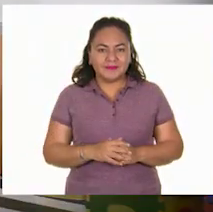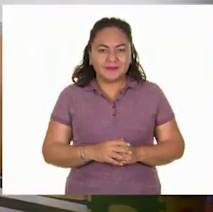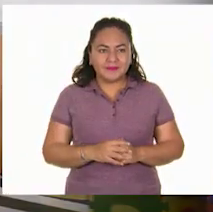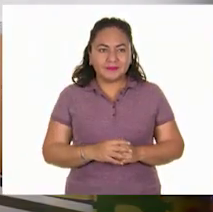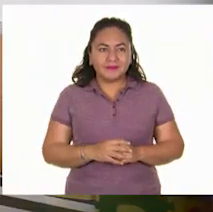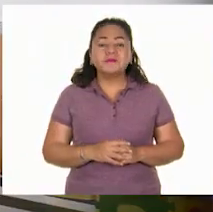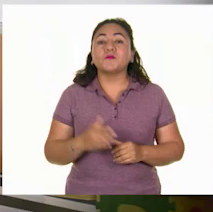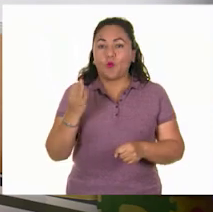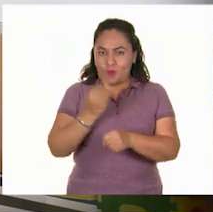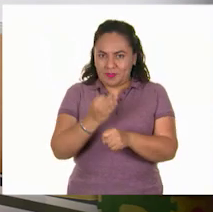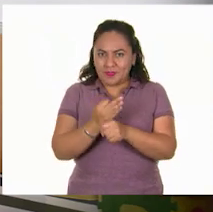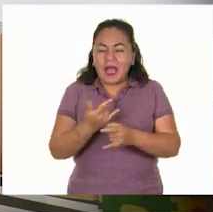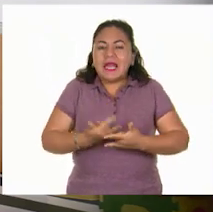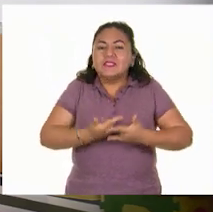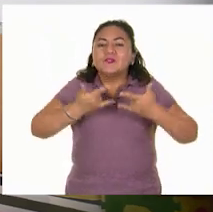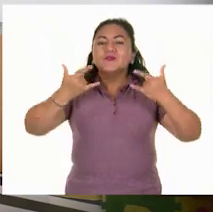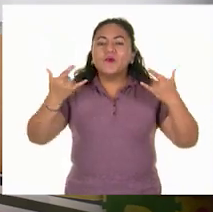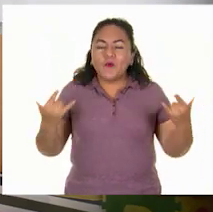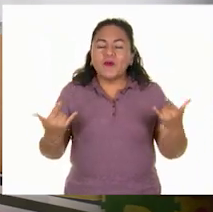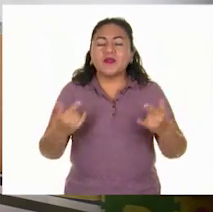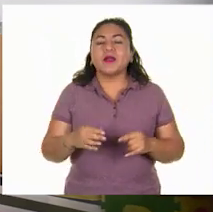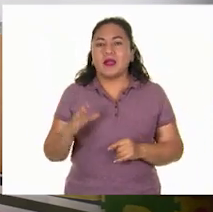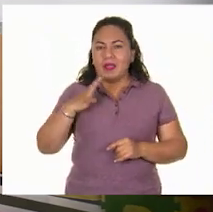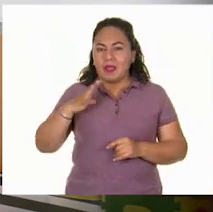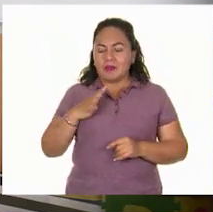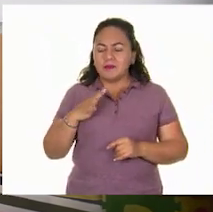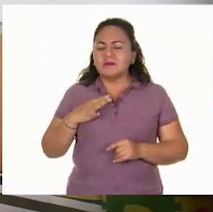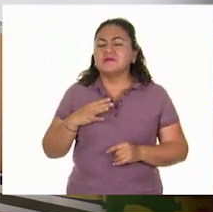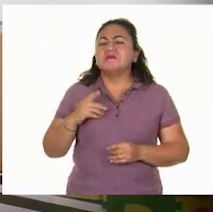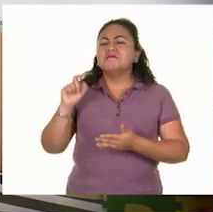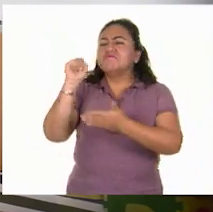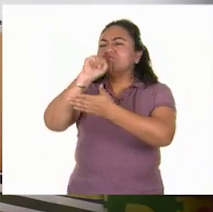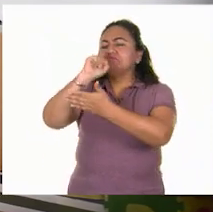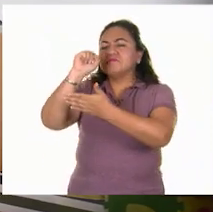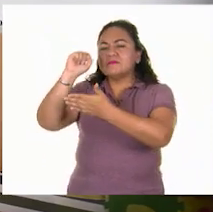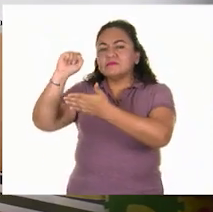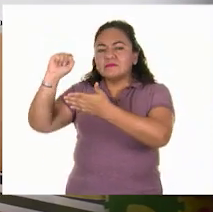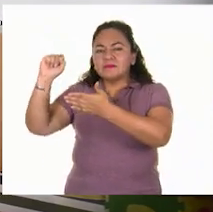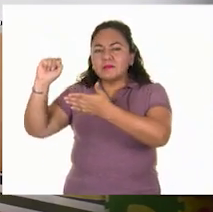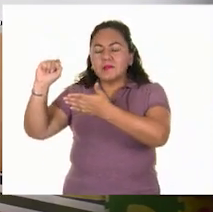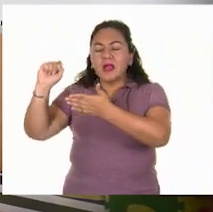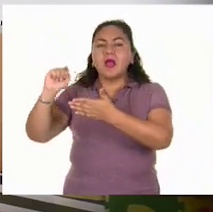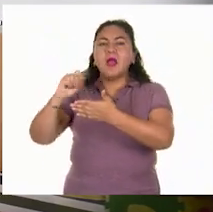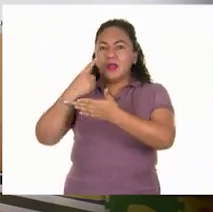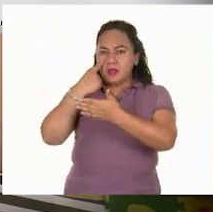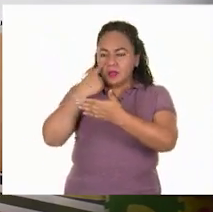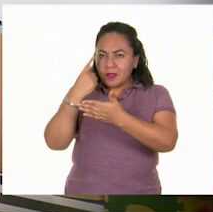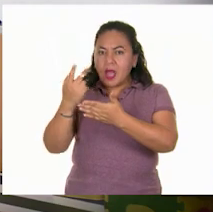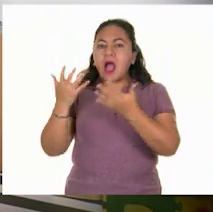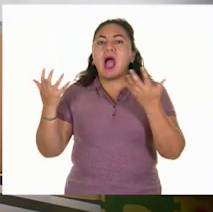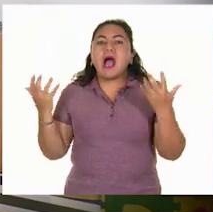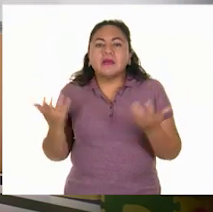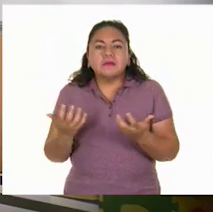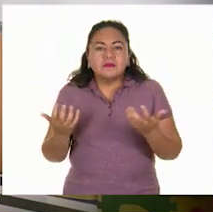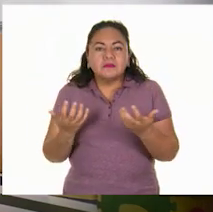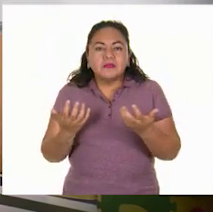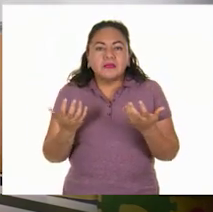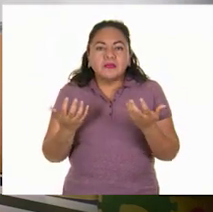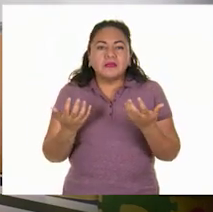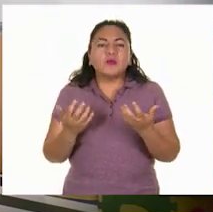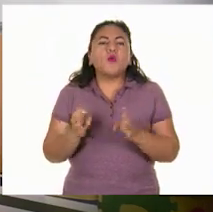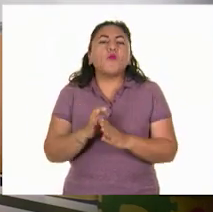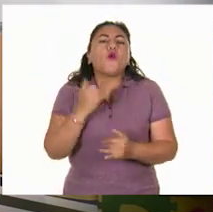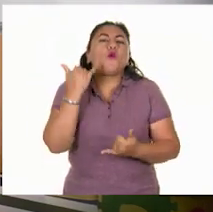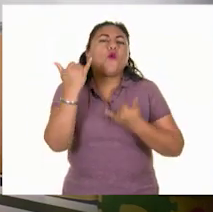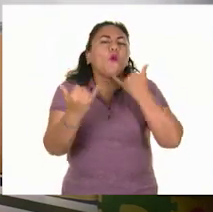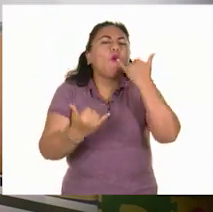¿Qué te parece si contamos una historia? Yo ya tenía aquí algo escrito para que pudiéramos hacer un ensayo,